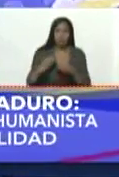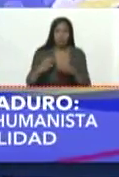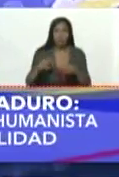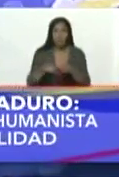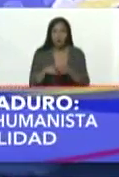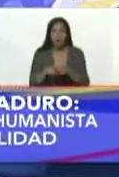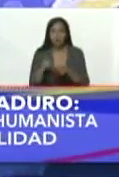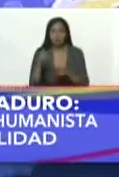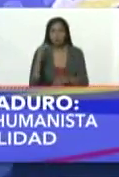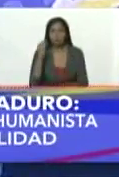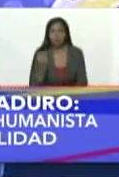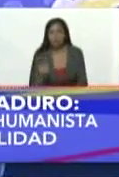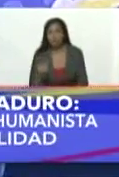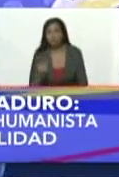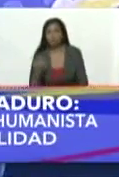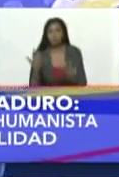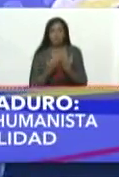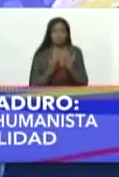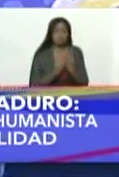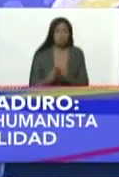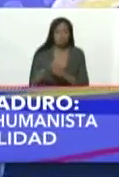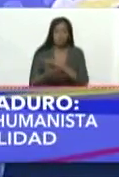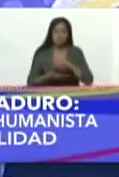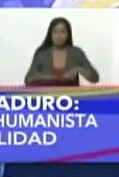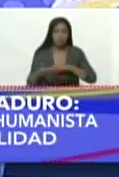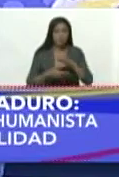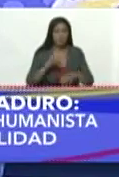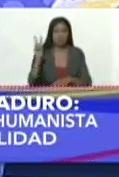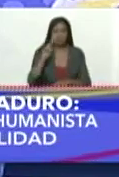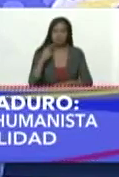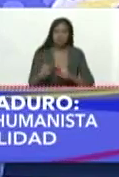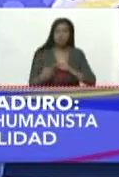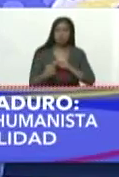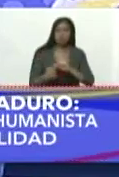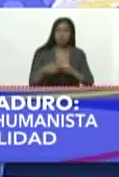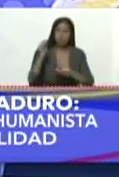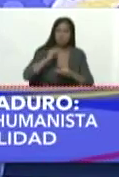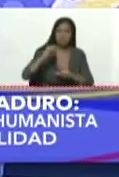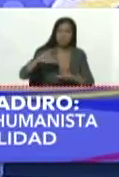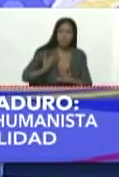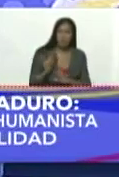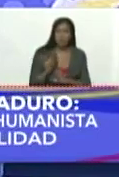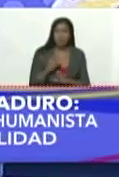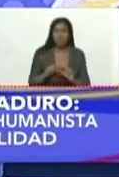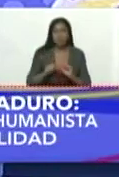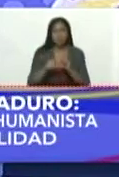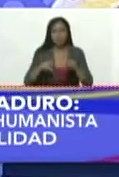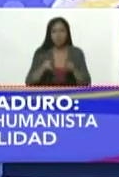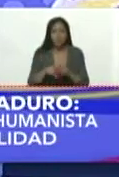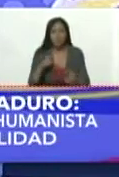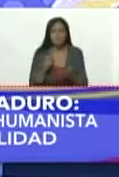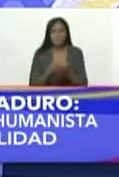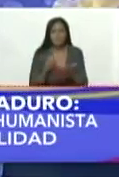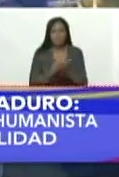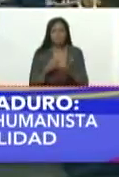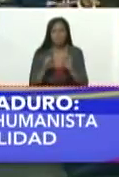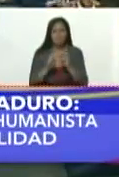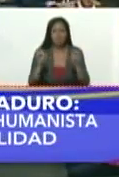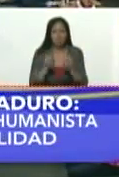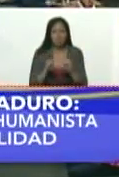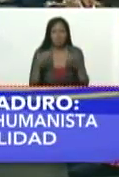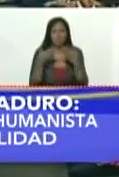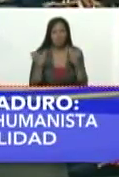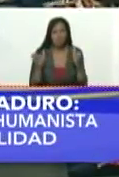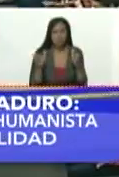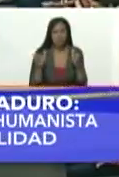de vacas flacas y guerra económica, Venezuela ha demostrado que sí se puede mantener la inversión en educación